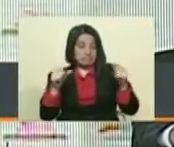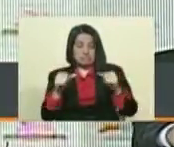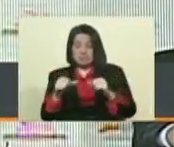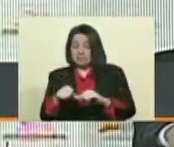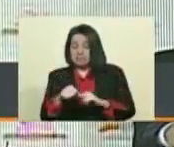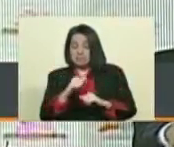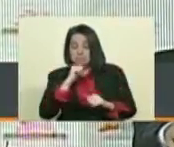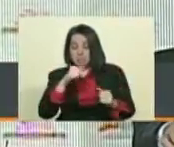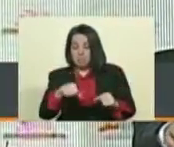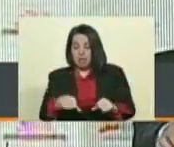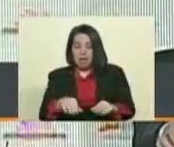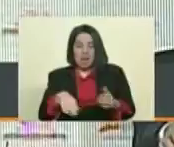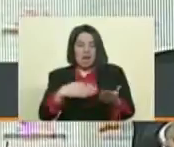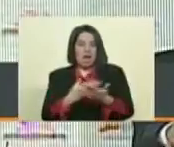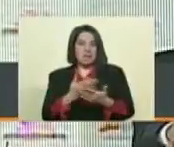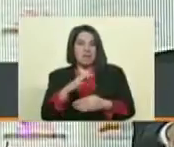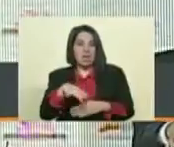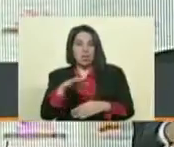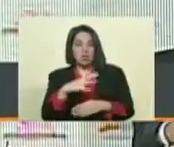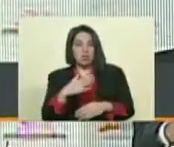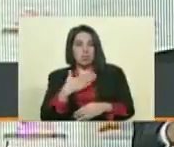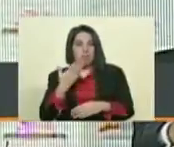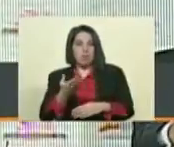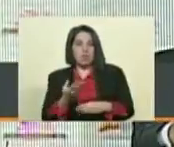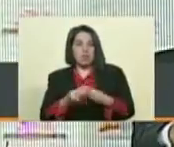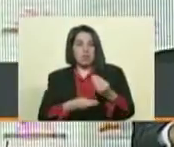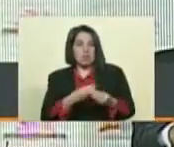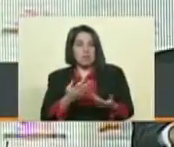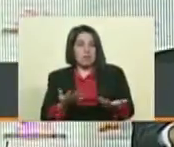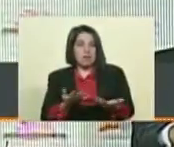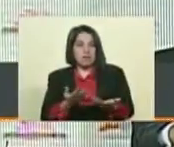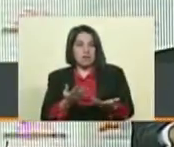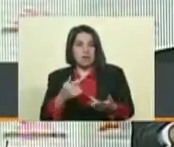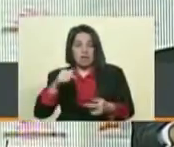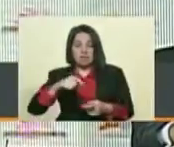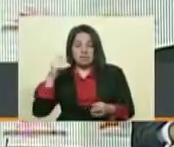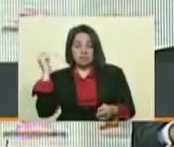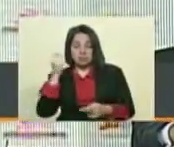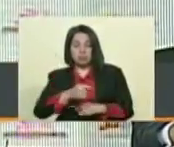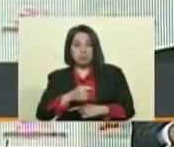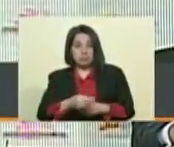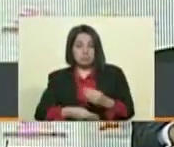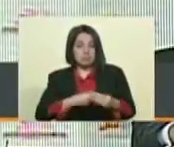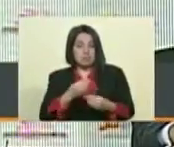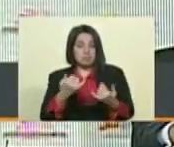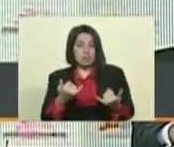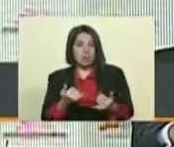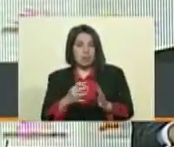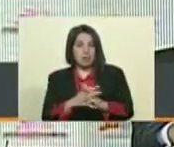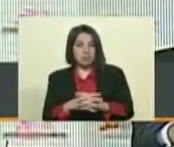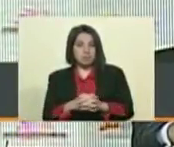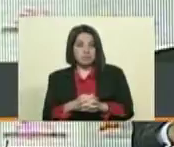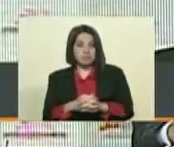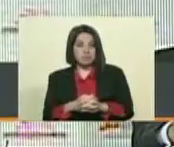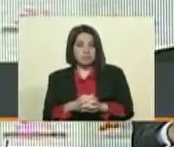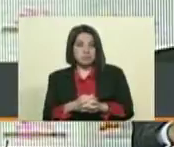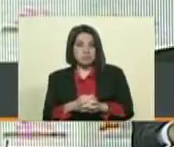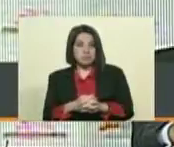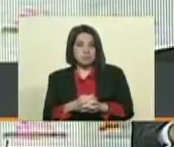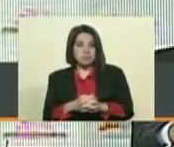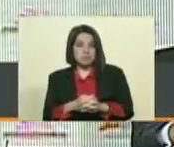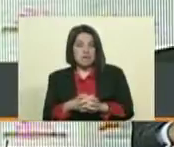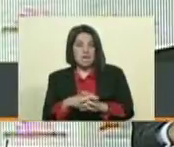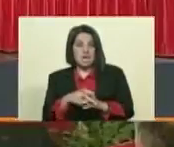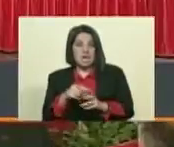¿hasta dónde puede llegar, verdad? Un trabajo hecho ya. Ese masazo lo podemos lanzar ahora. Sí, de un trabajo hecho. ¿Ah? De un trabajo hecho, presidente. Ellos están